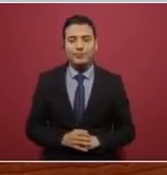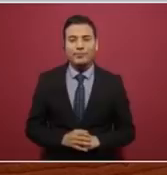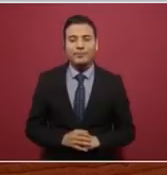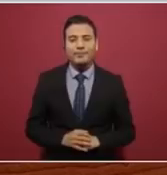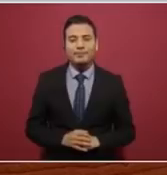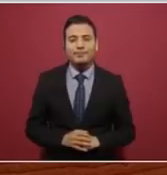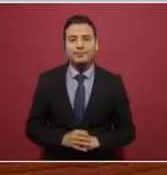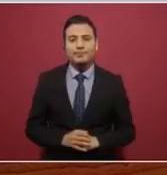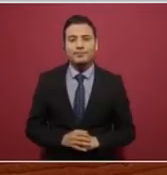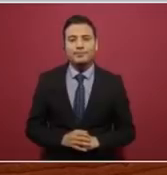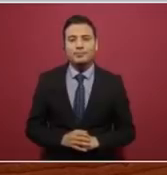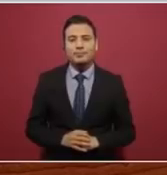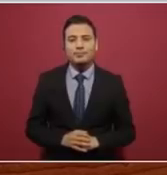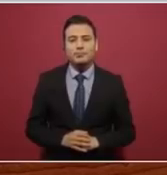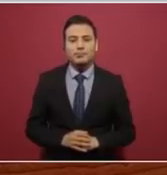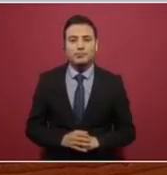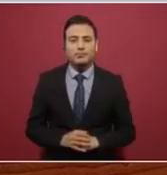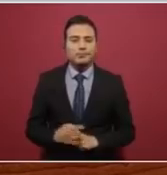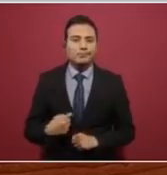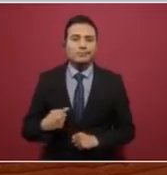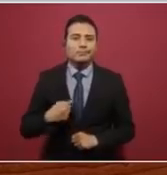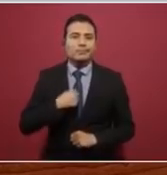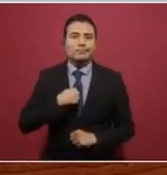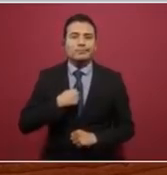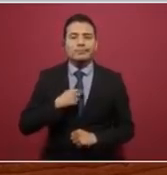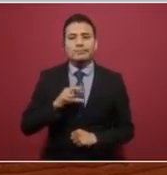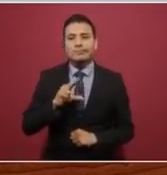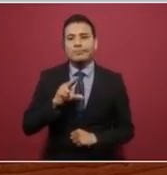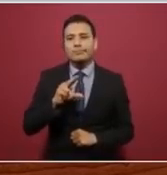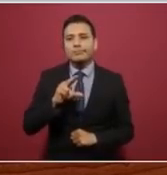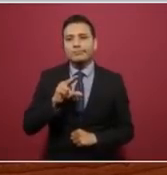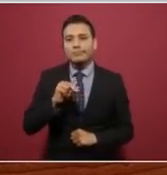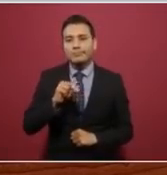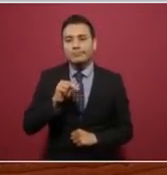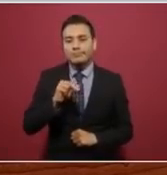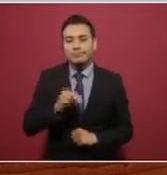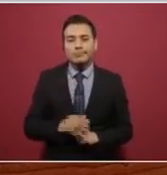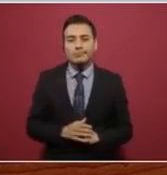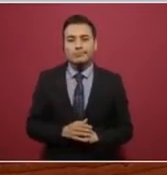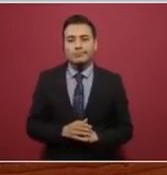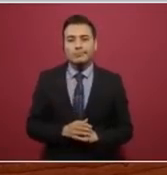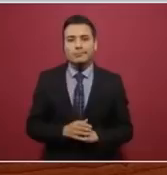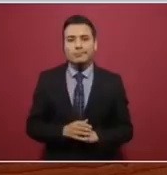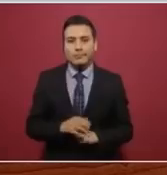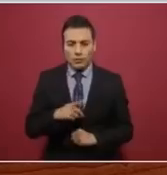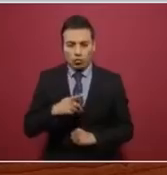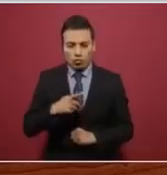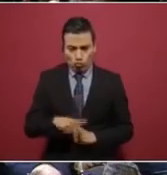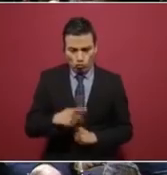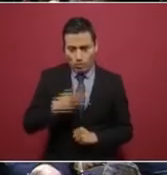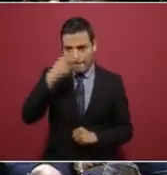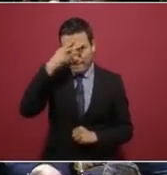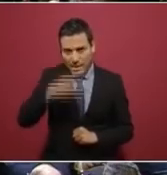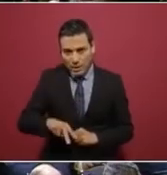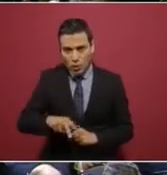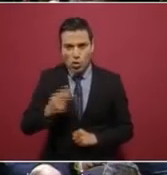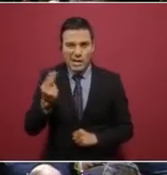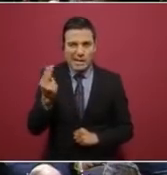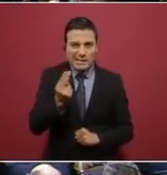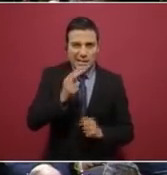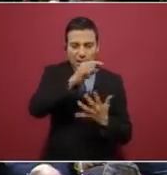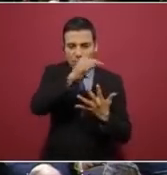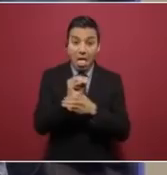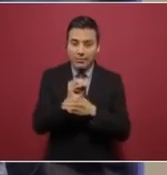vamos a alejarnos de lo que necesita nuestro pueblo, de lo que necesita